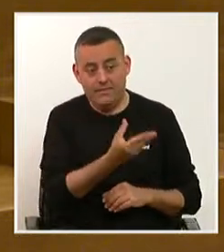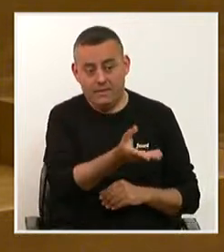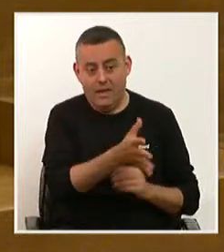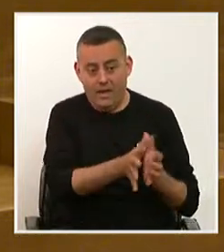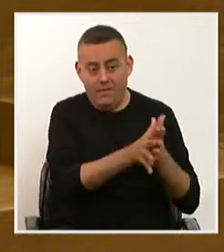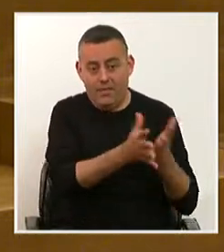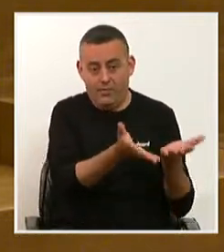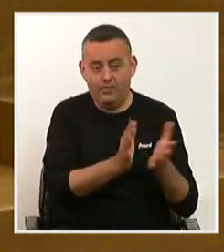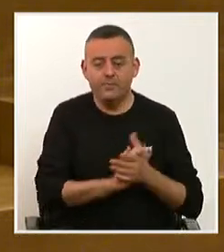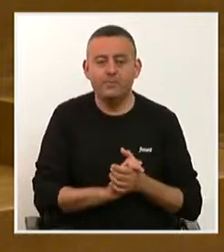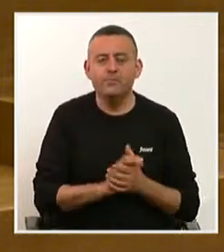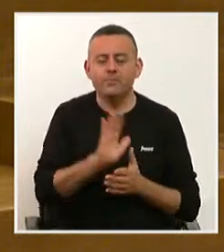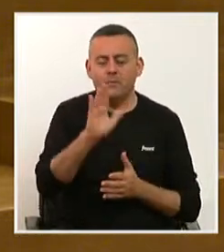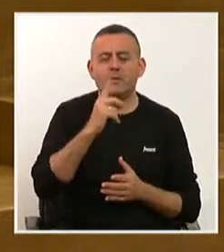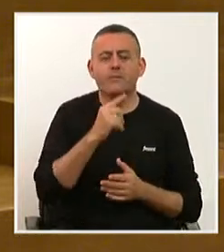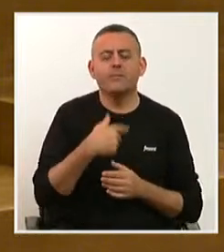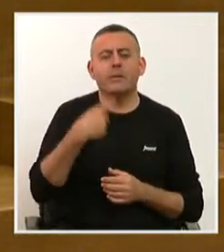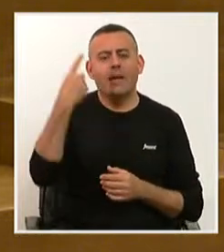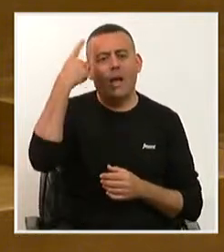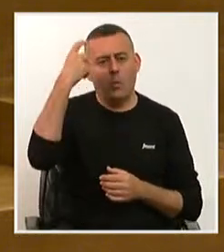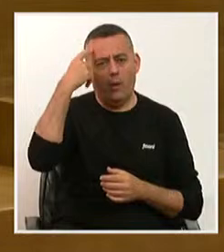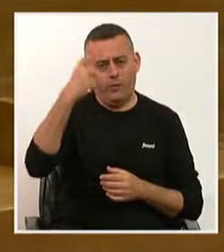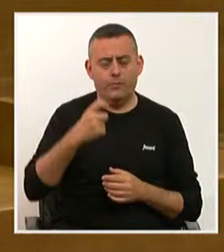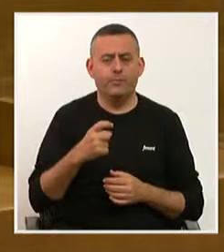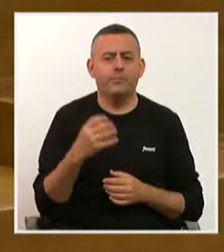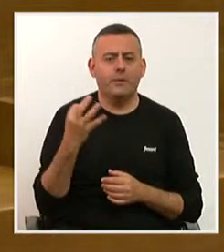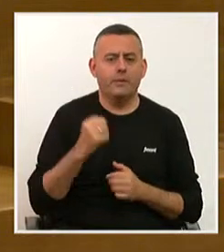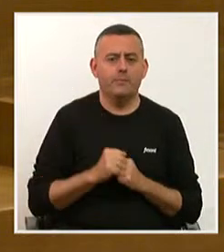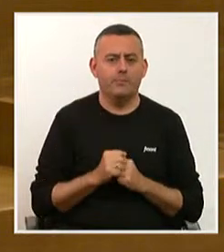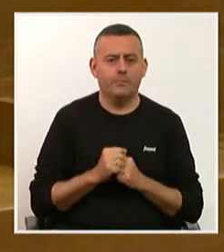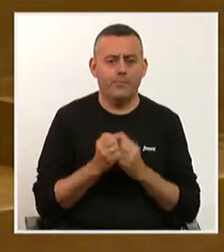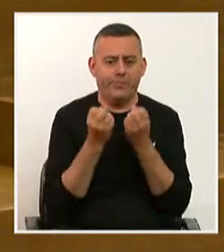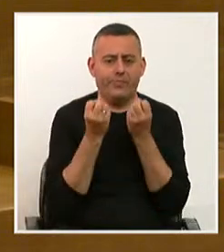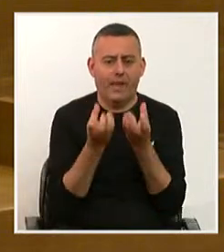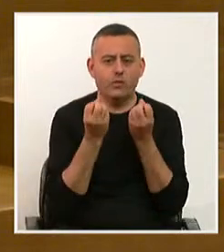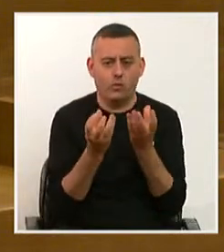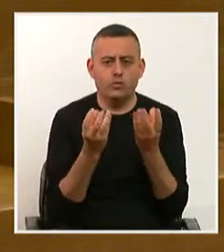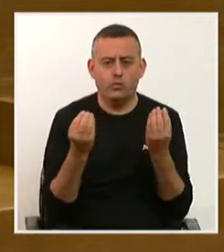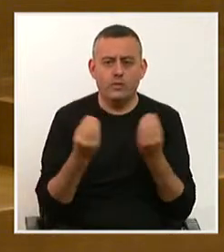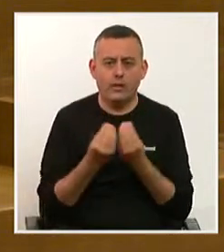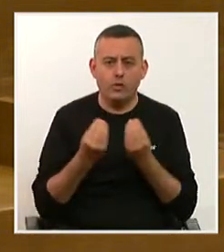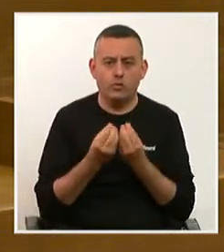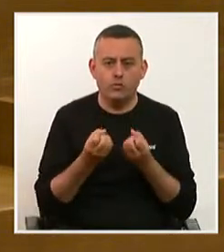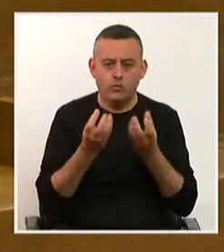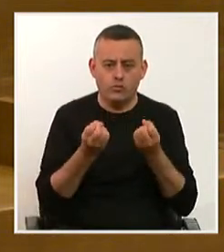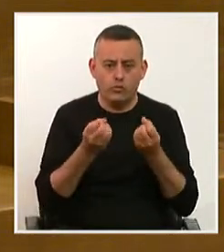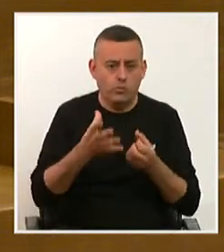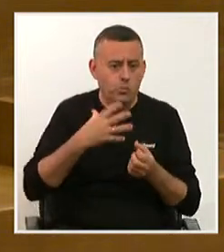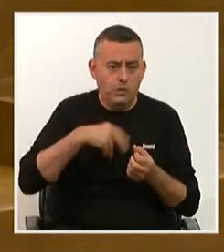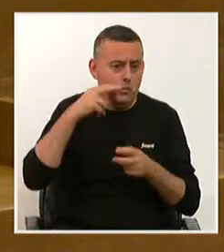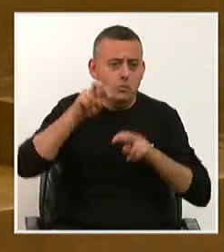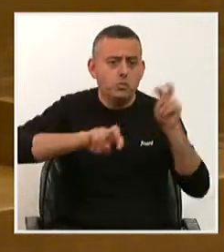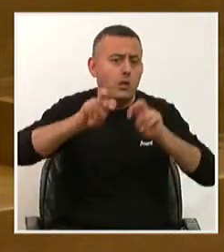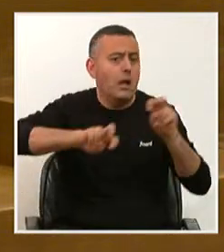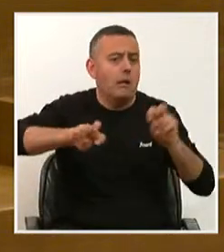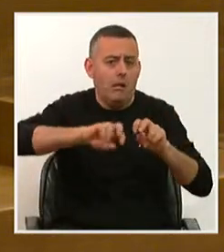yo que recordar son datos datos están public en portal que